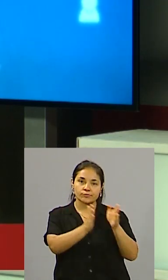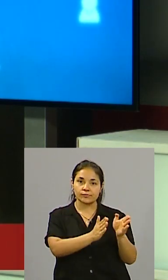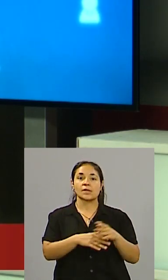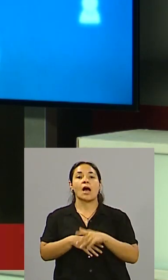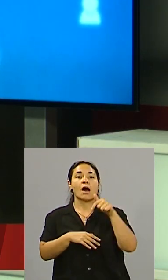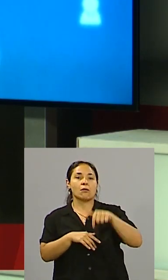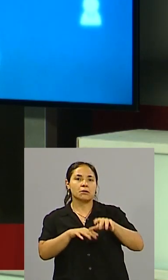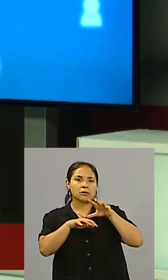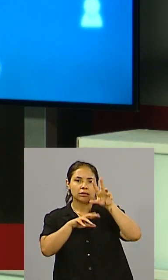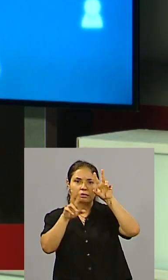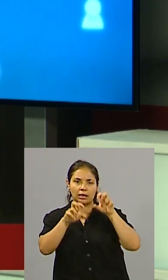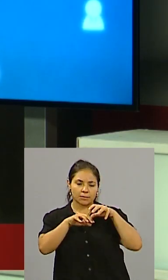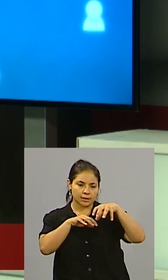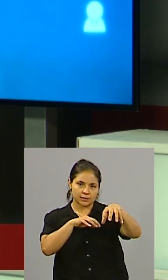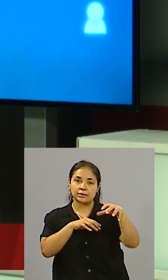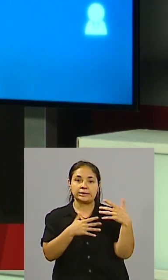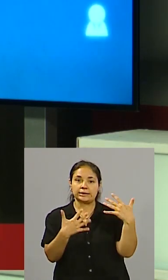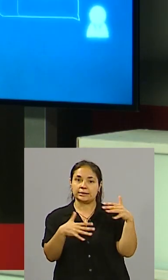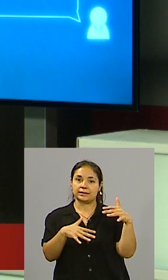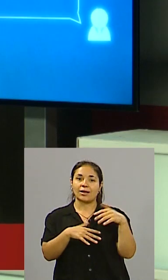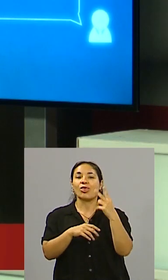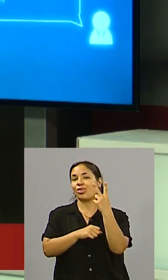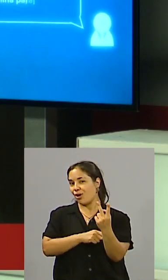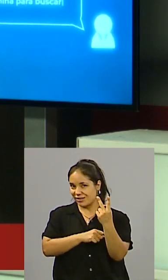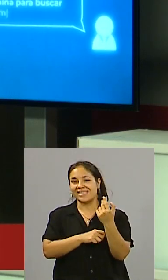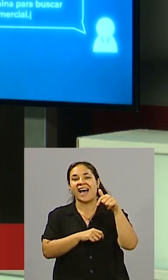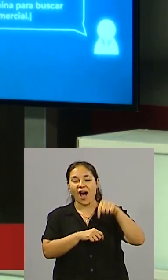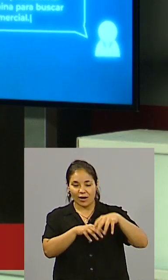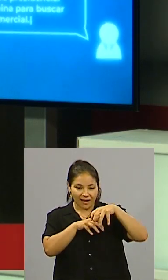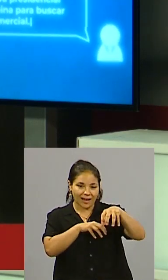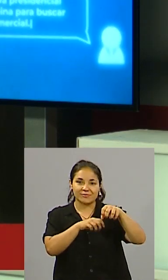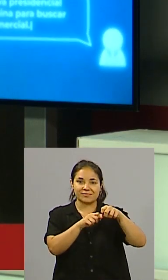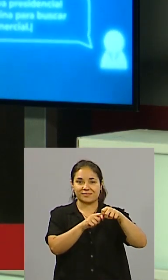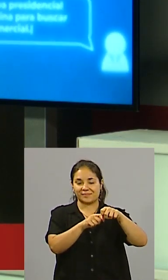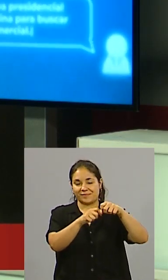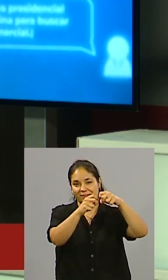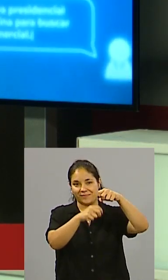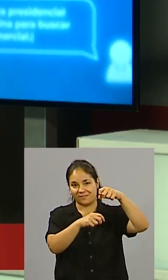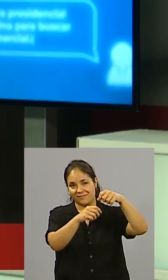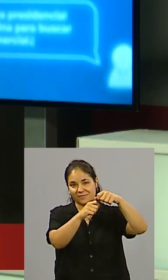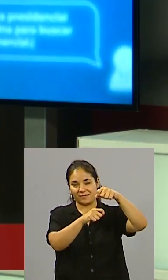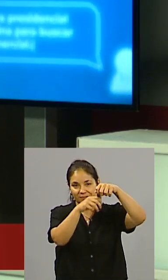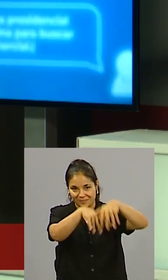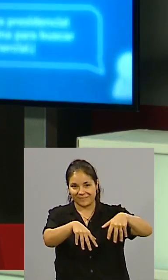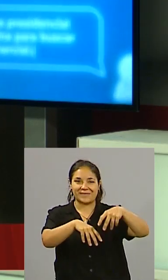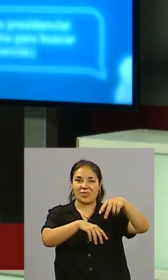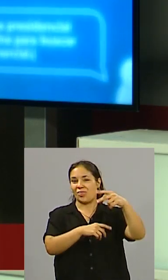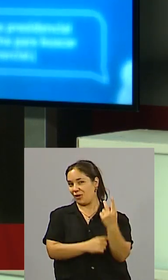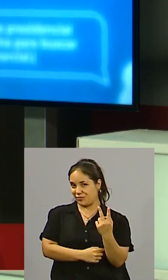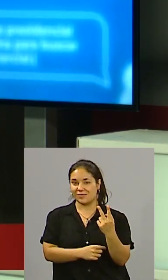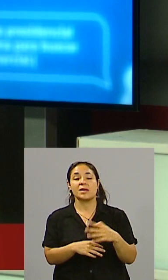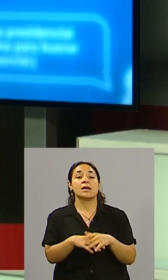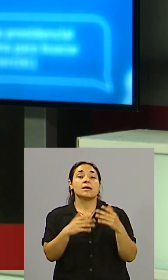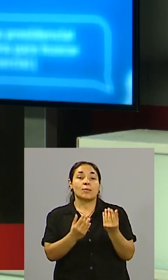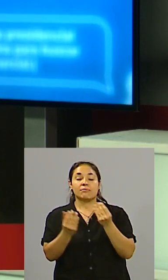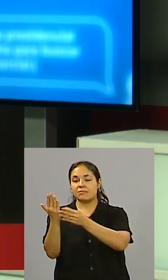un área muy sensible. En realidad abarca dos, lo vamos a decir ahora, porque a partir de esta modificación que hubo con los ministerios en la